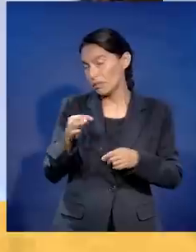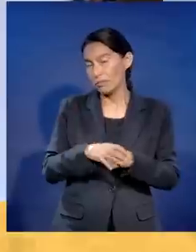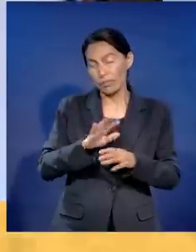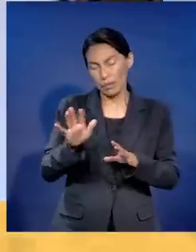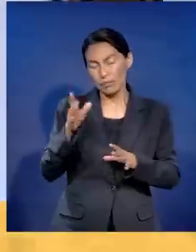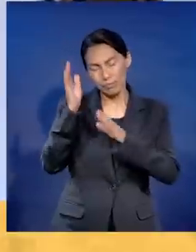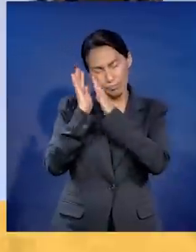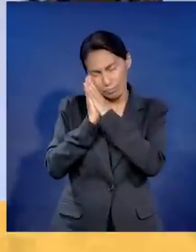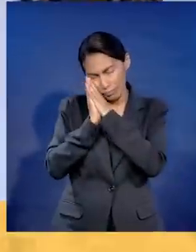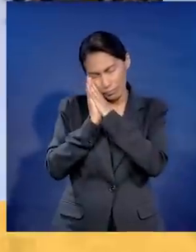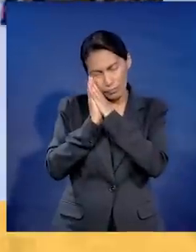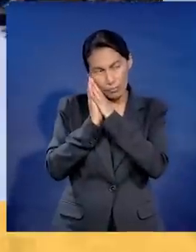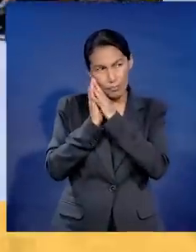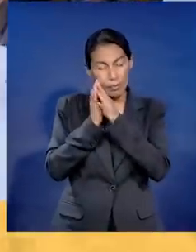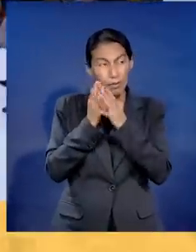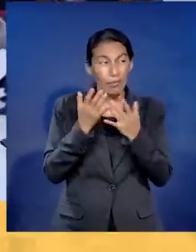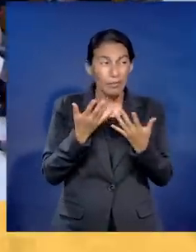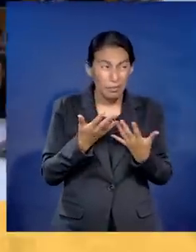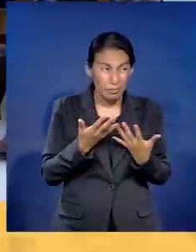ya.